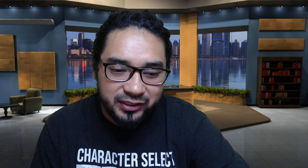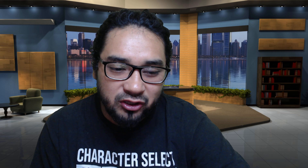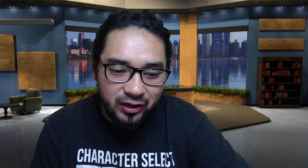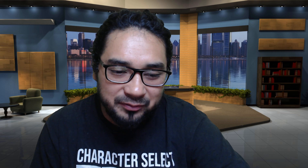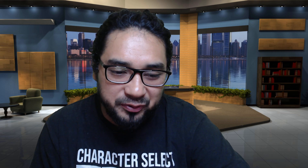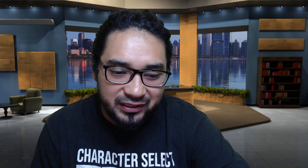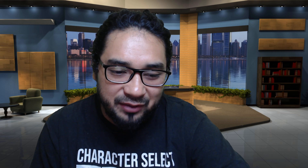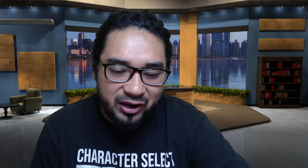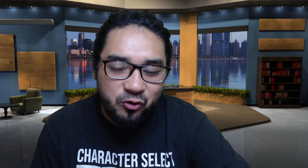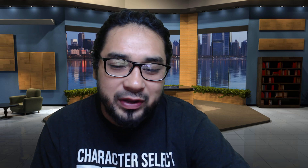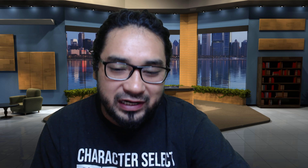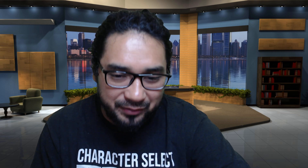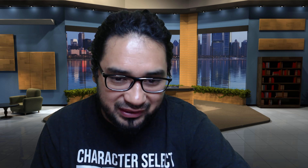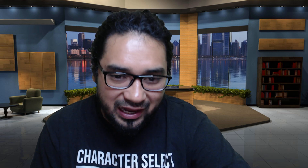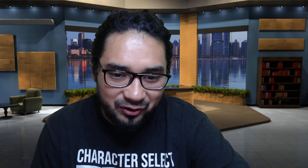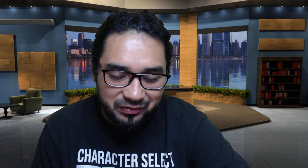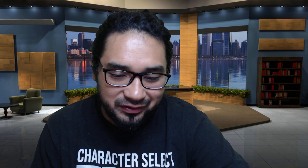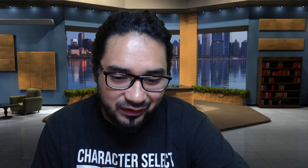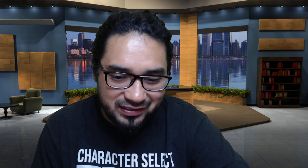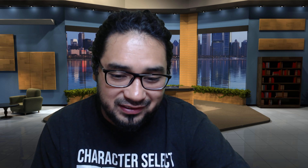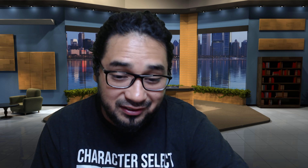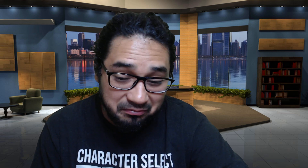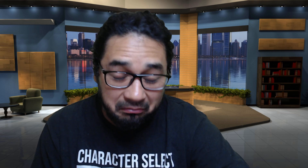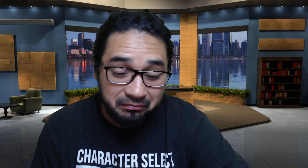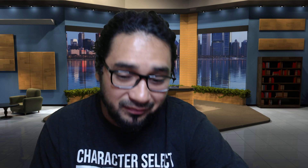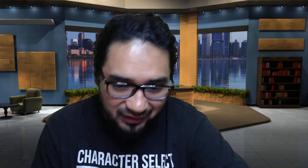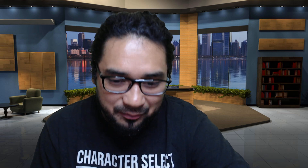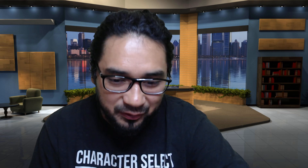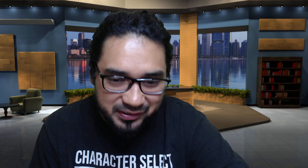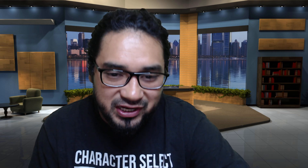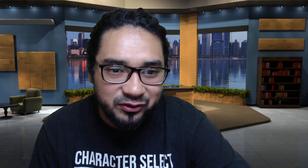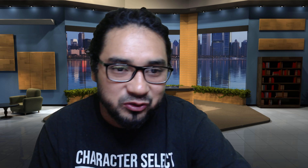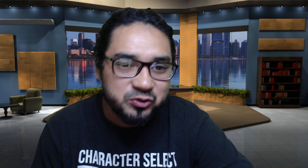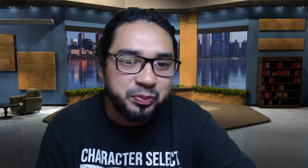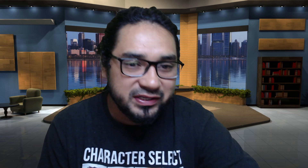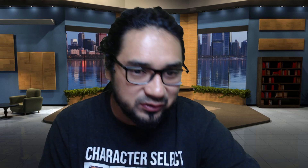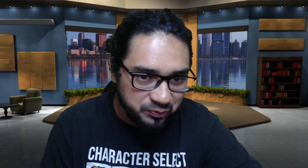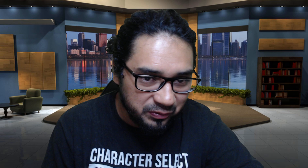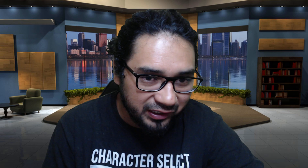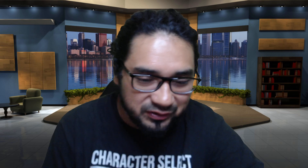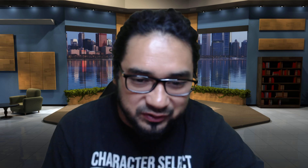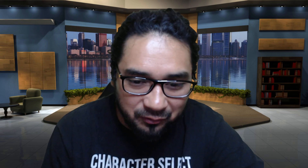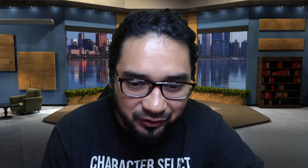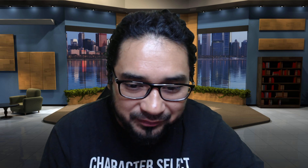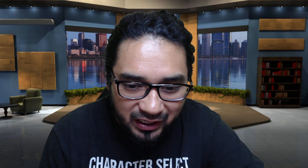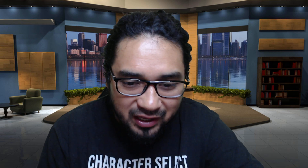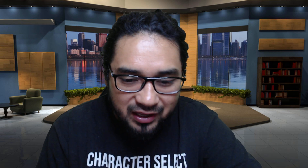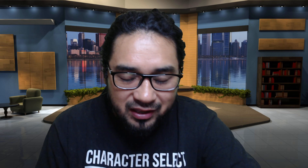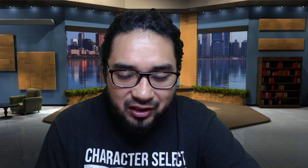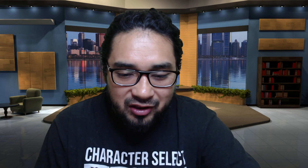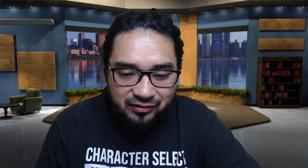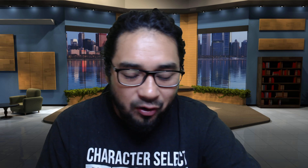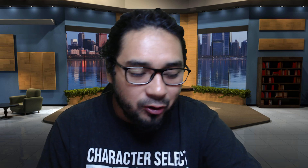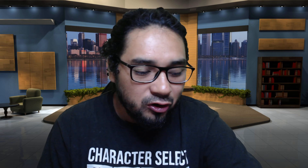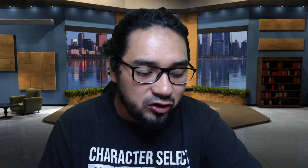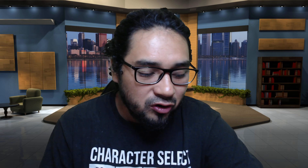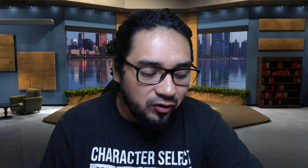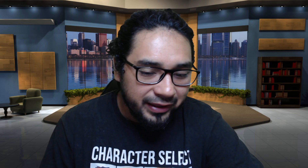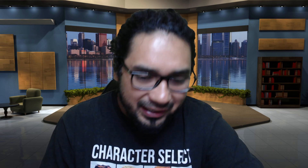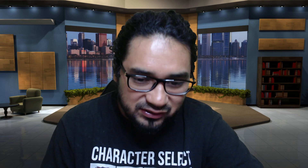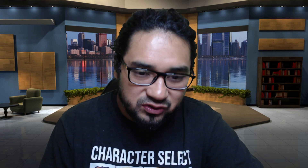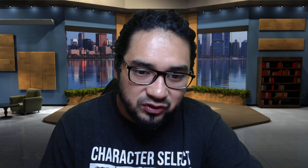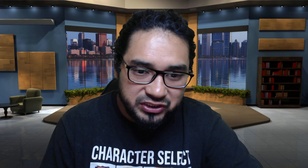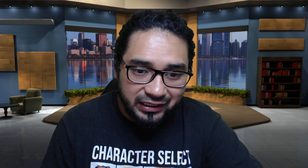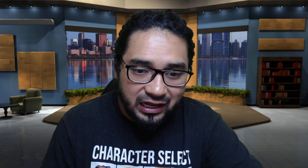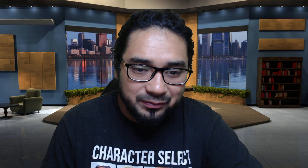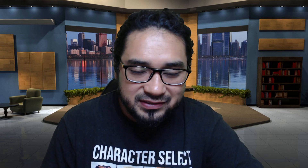sobre todo por el tema gubernamental no cuando dice aprovechando tus puestos públicos como como lo